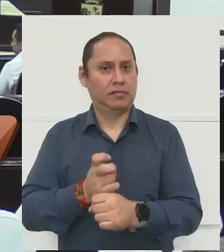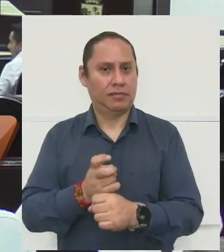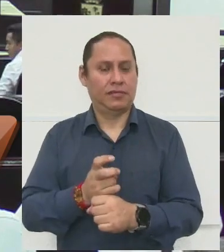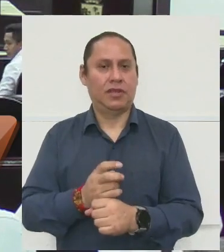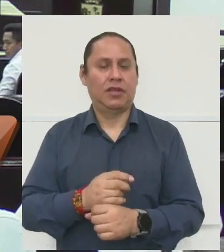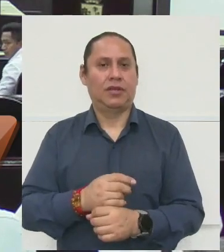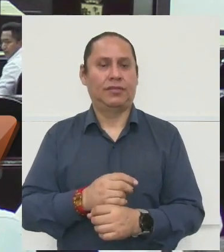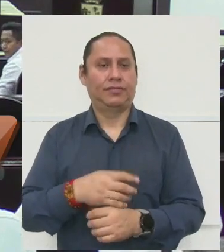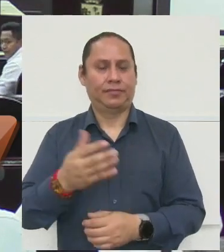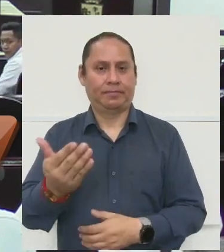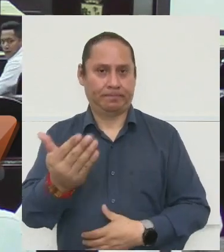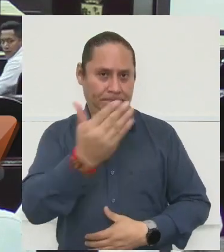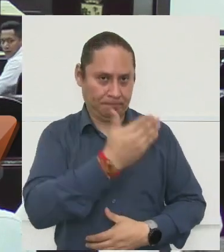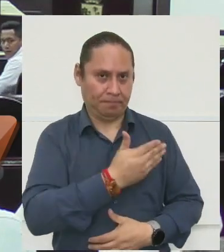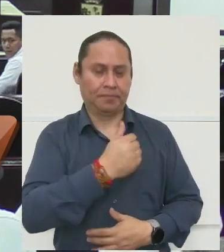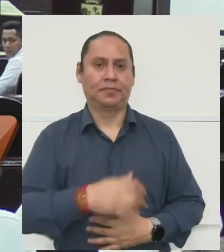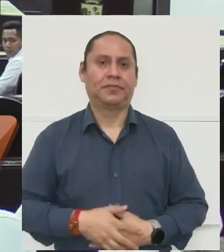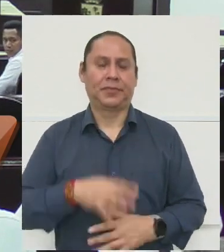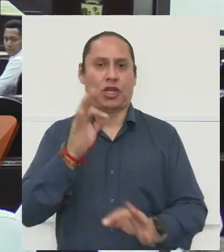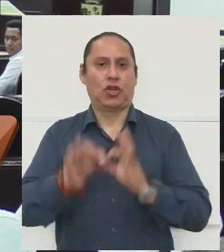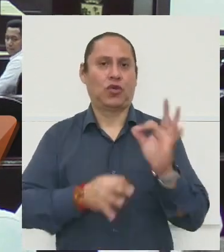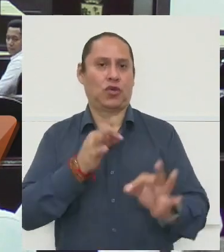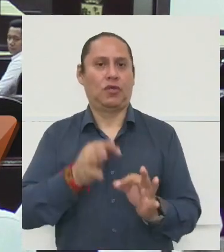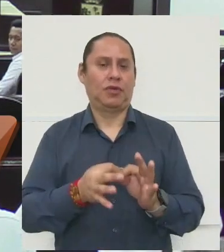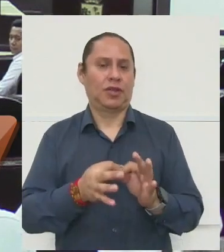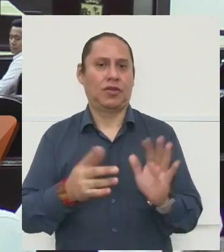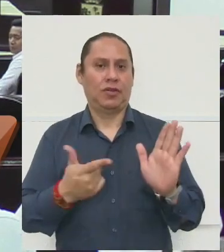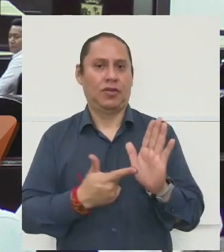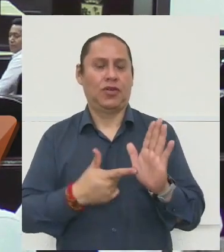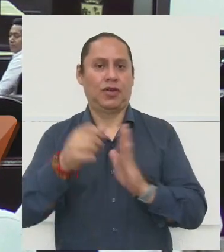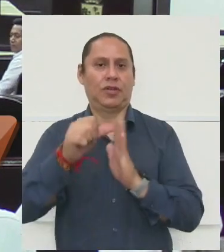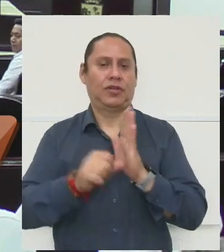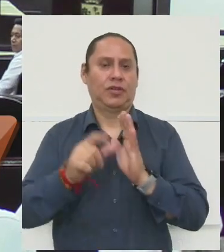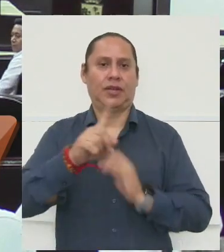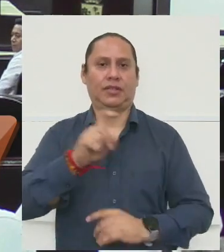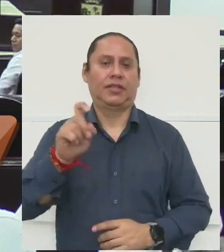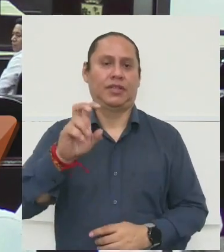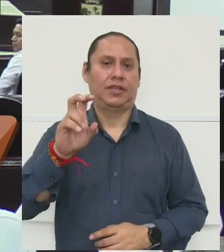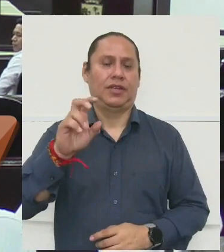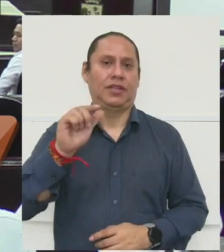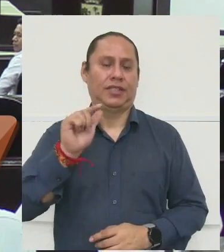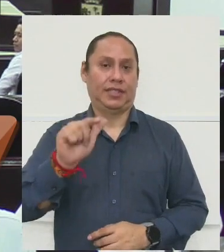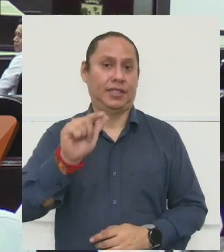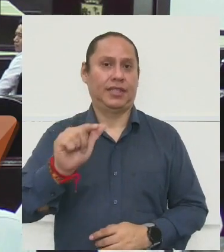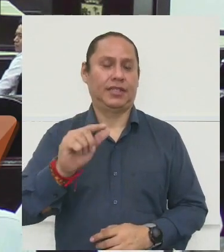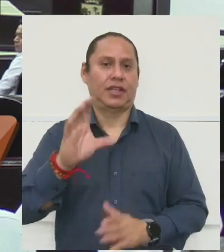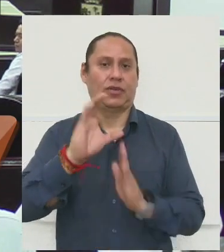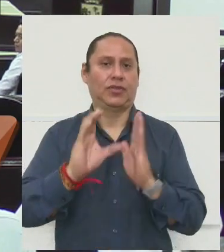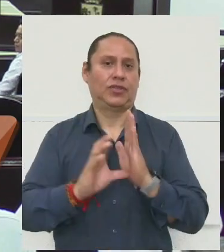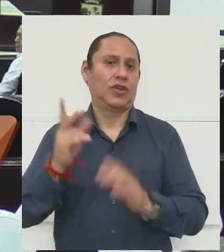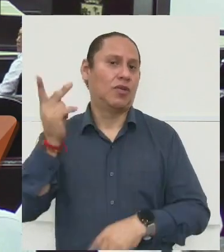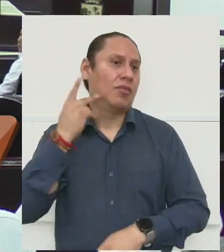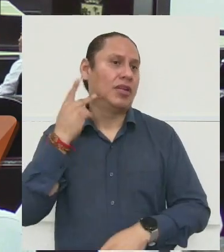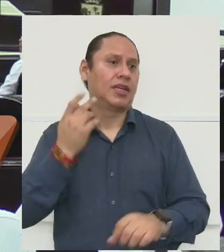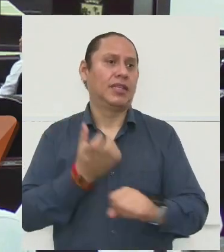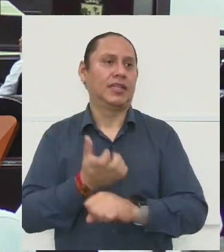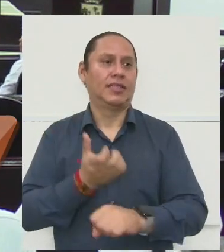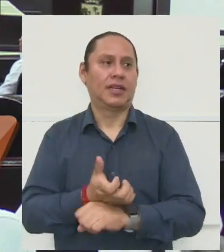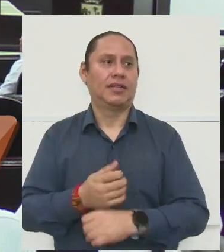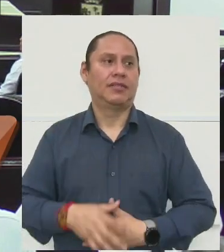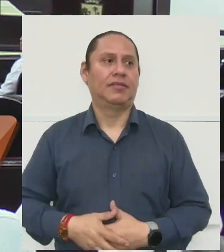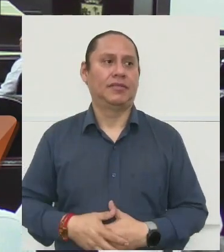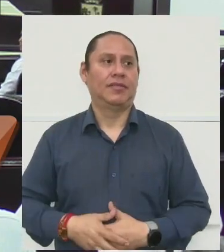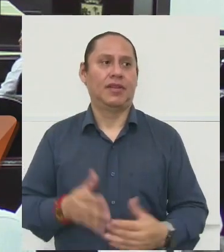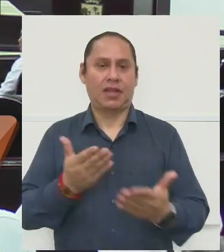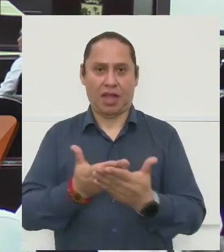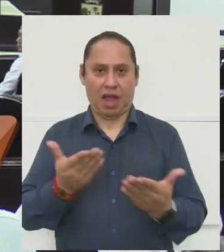que pase al frente para que en cumplimiento a lo dispuesto en el artículo 117 de la constitución política local